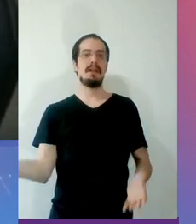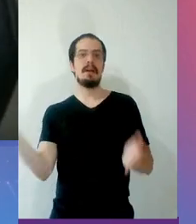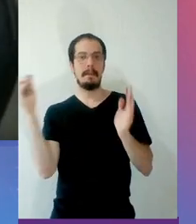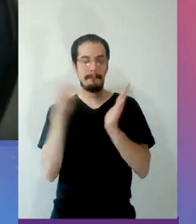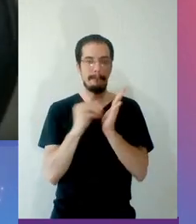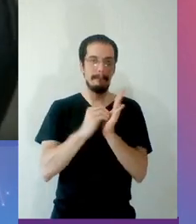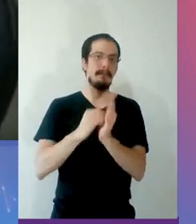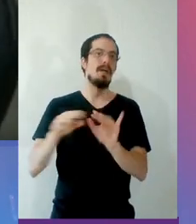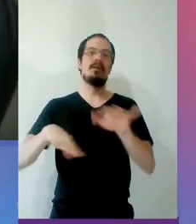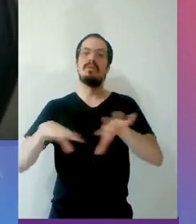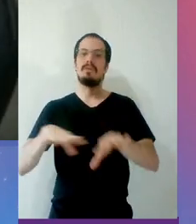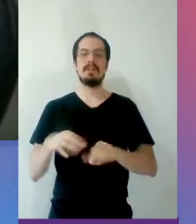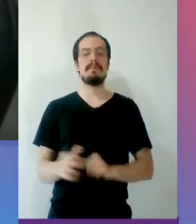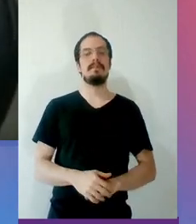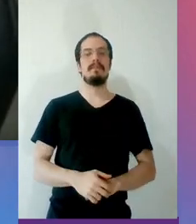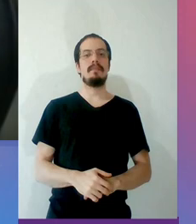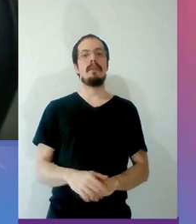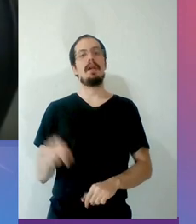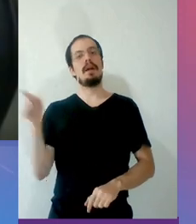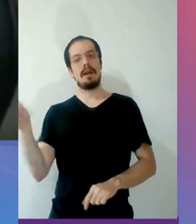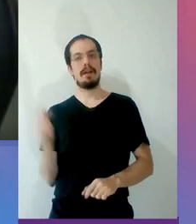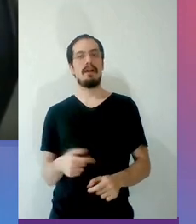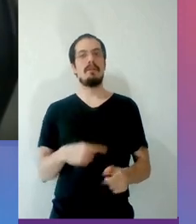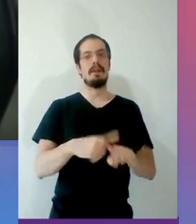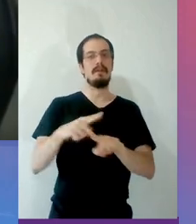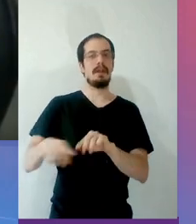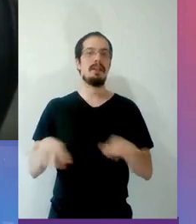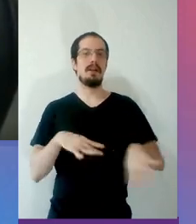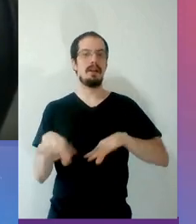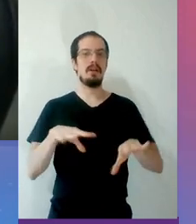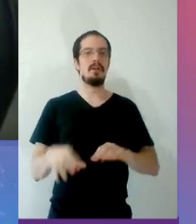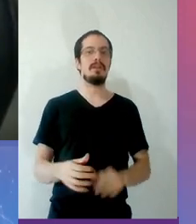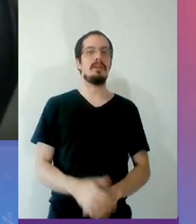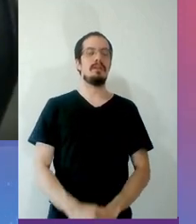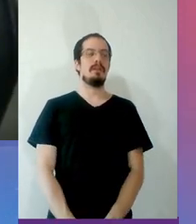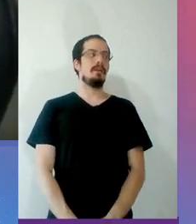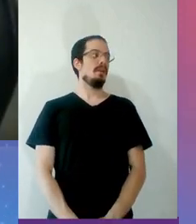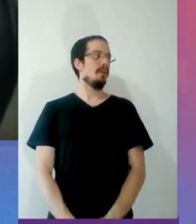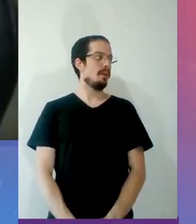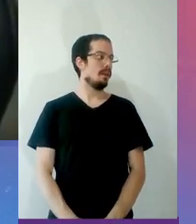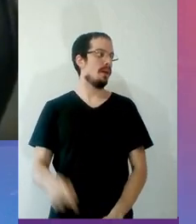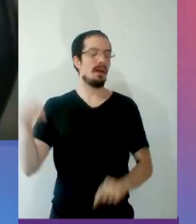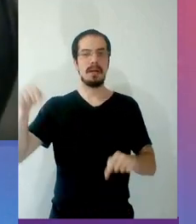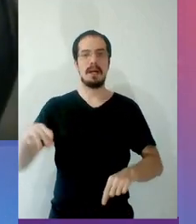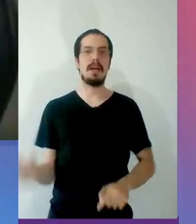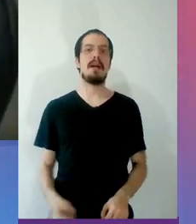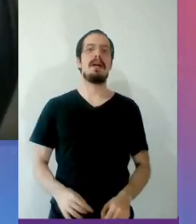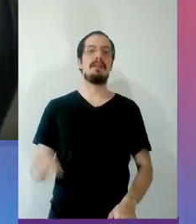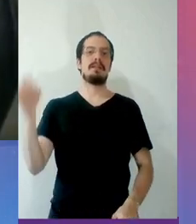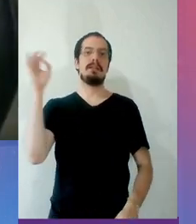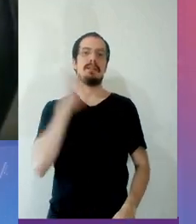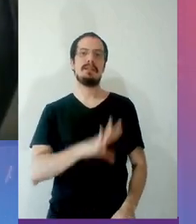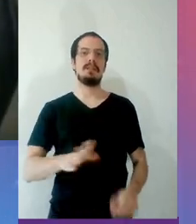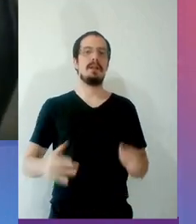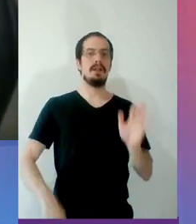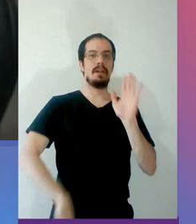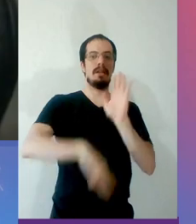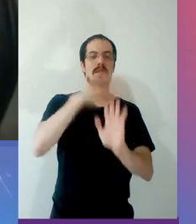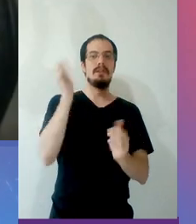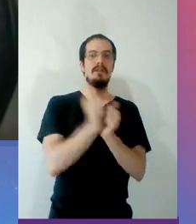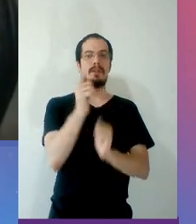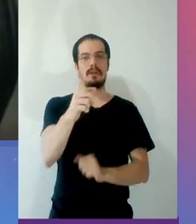más multifacético, por decirlo de alguna manera. Y Chile Crece Contigo, sí. La idea era, y no sé en qué están ahora,